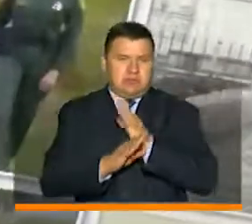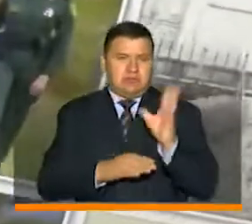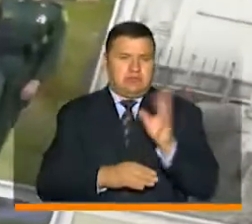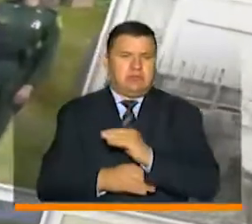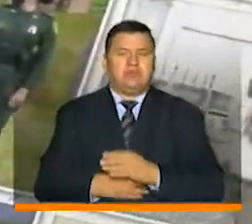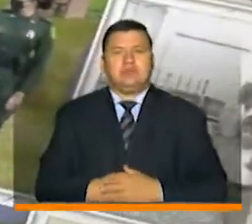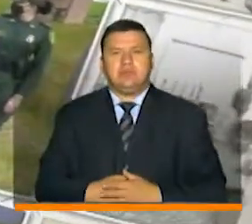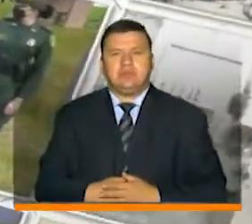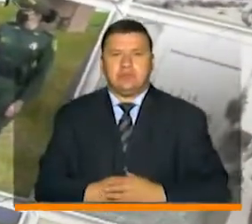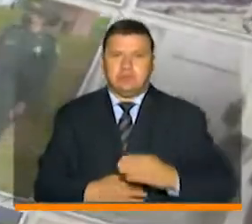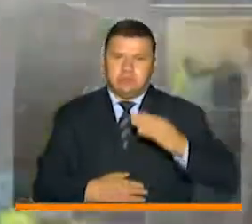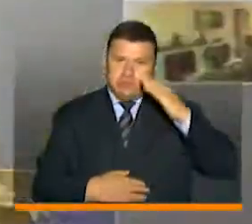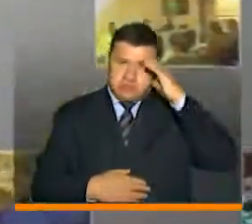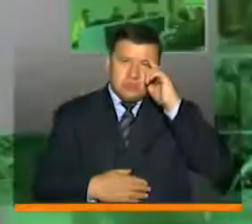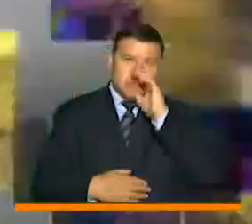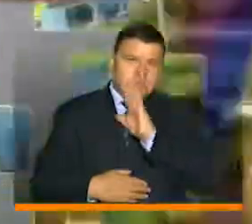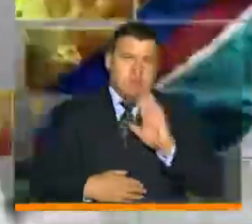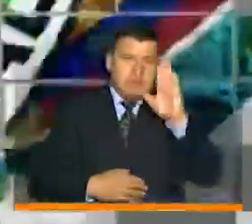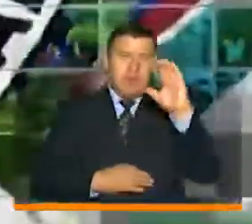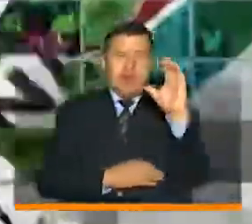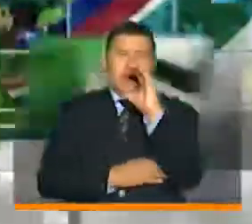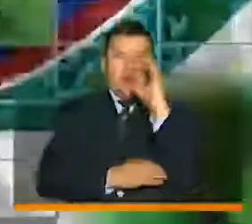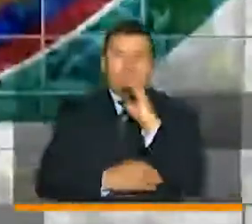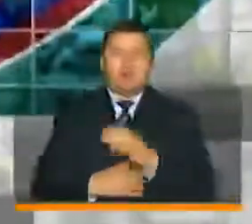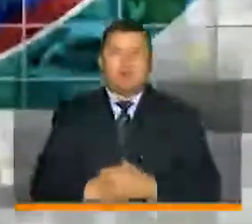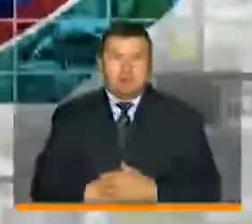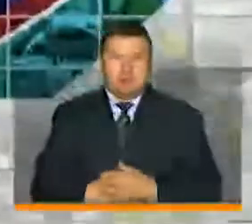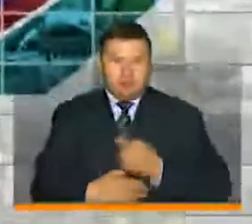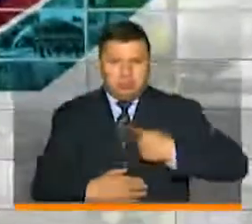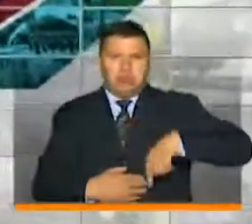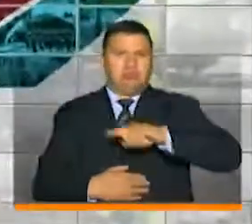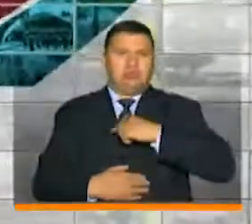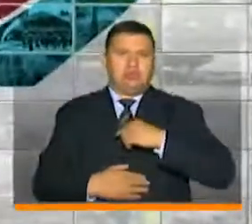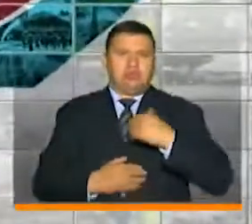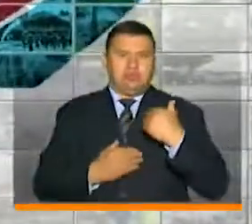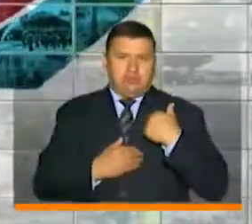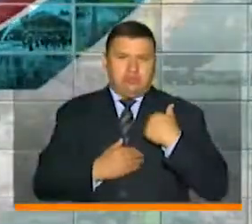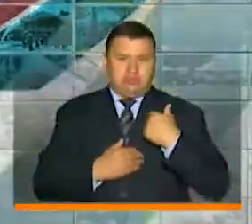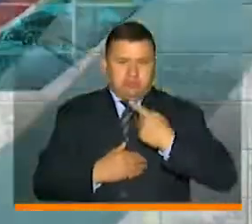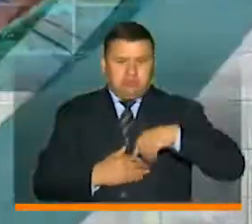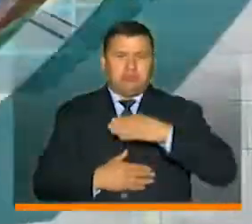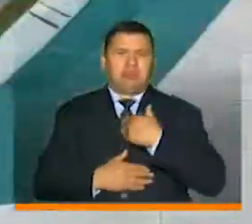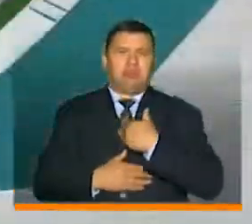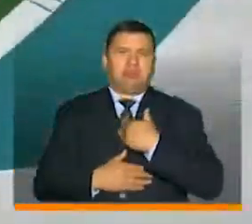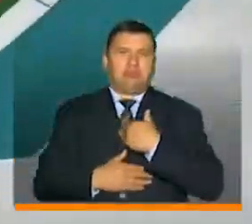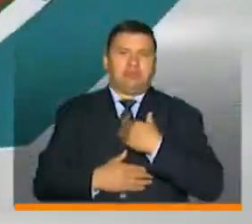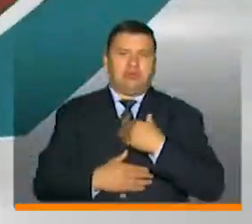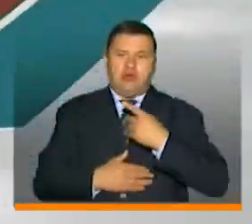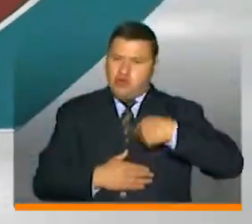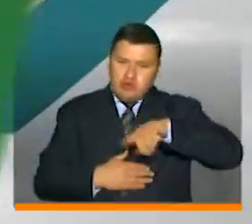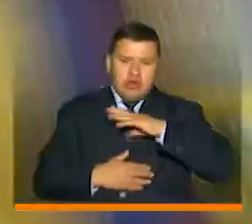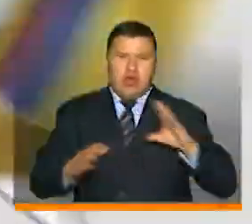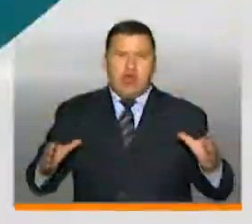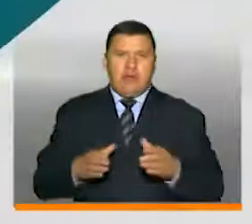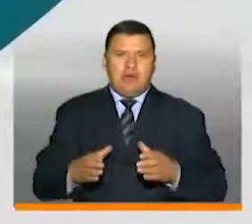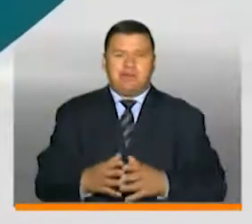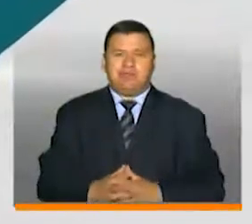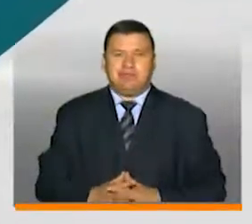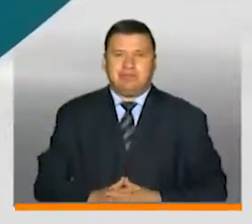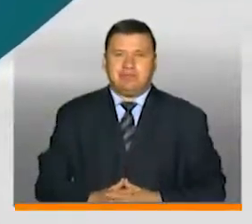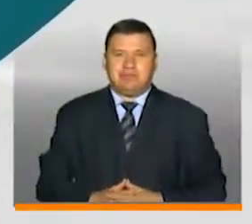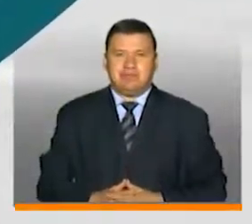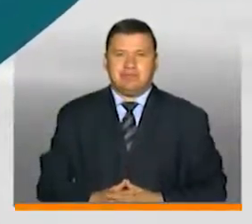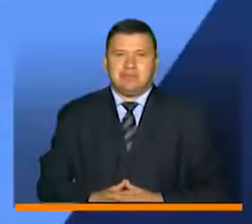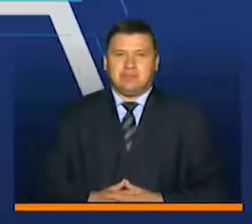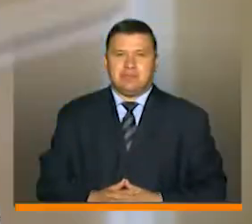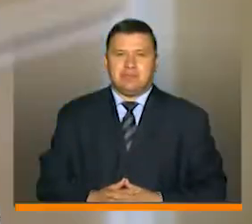mal. Policía Nacional de Colombia. Somos uno. Somos todos.